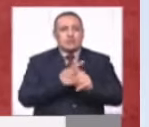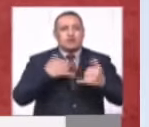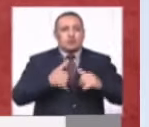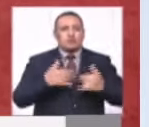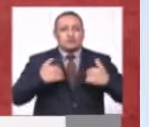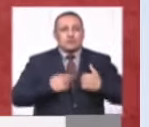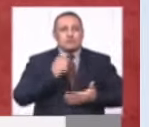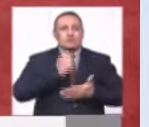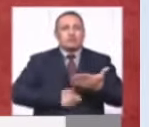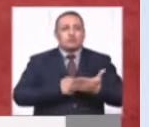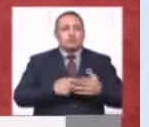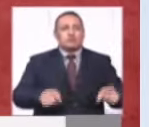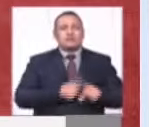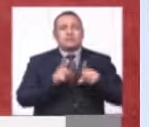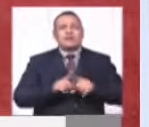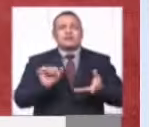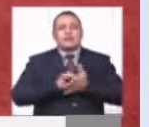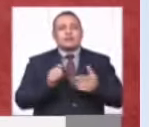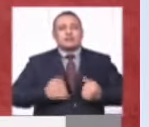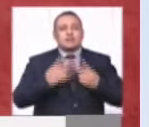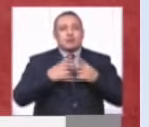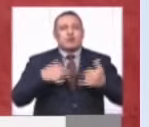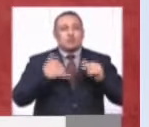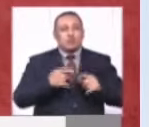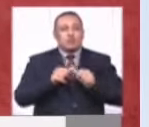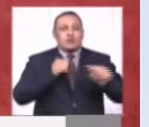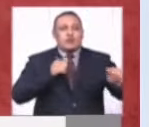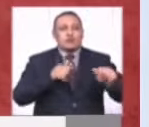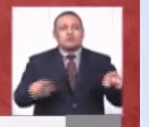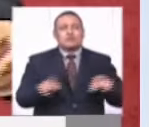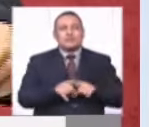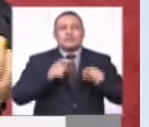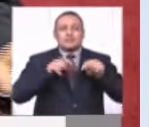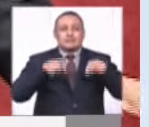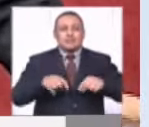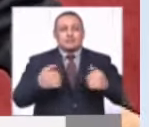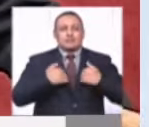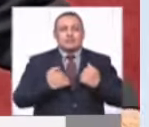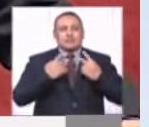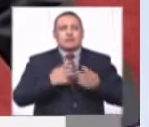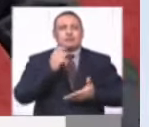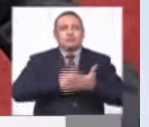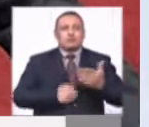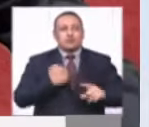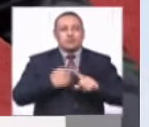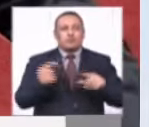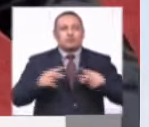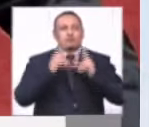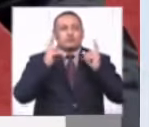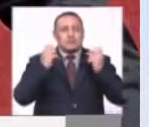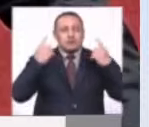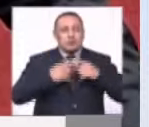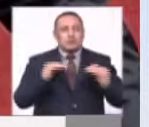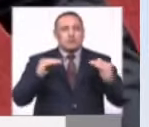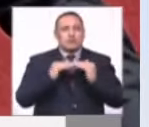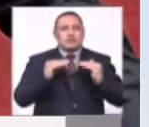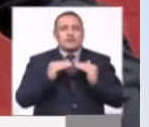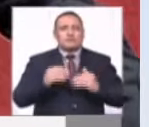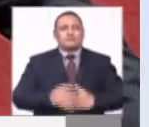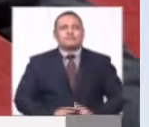tienen impuesto, por lo tanto, también los juegos a distancia deberían tener este impuesto por una cuestión de equidad.